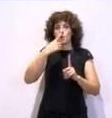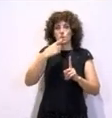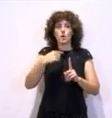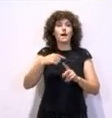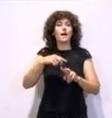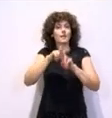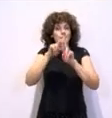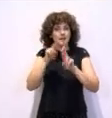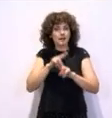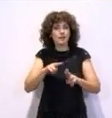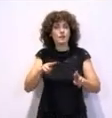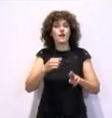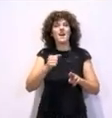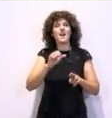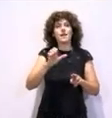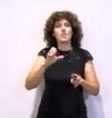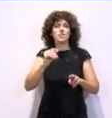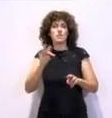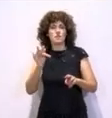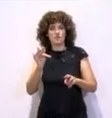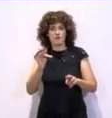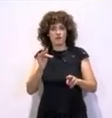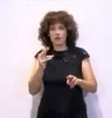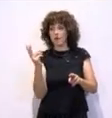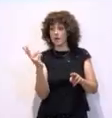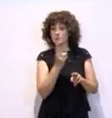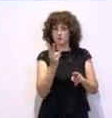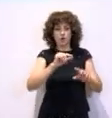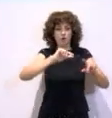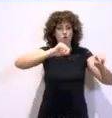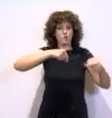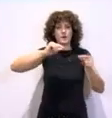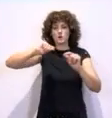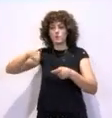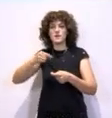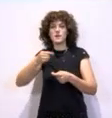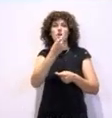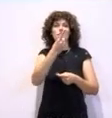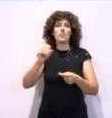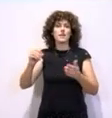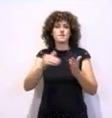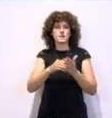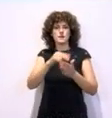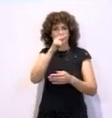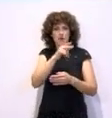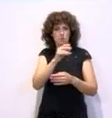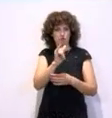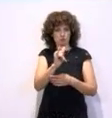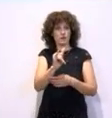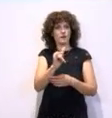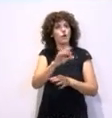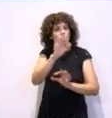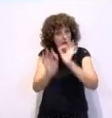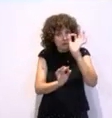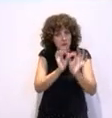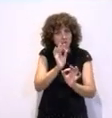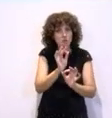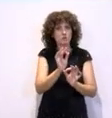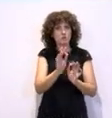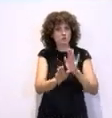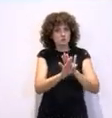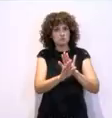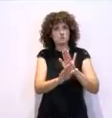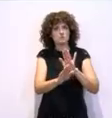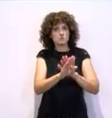través de AECID, con las cuales mantenemos sendos convenios de 100.000 euros. Son organizaciones que están ahí. Lógicamente,